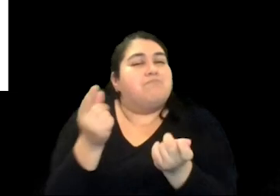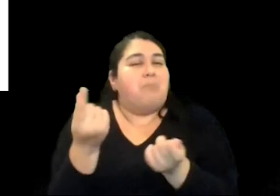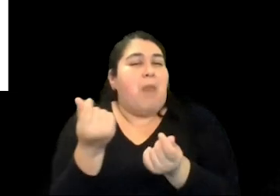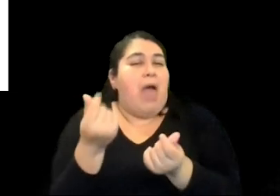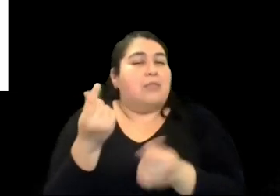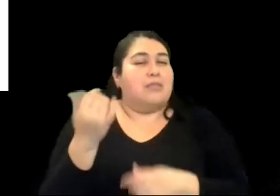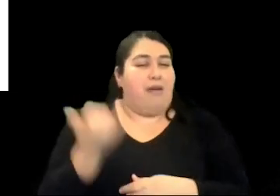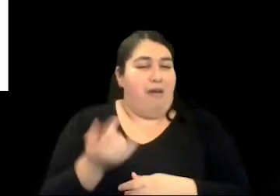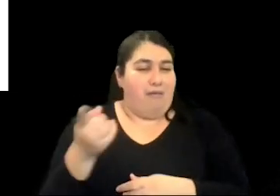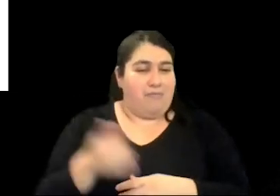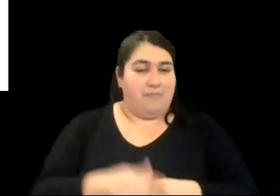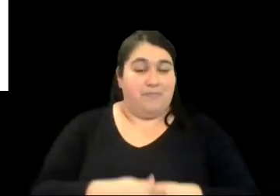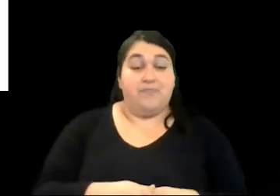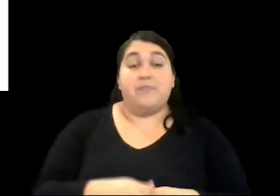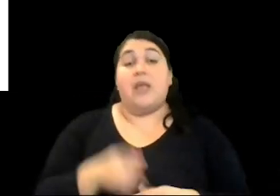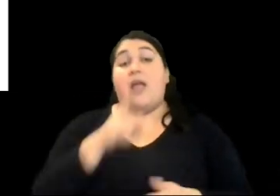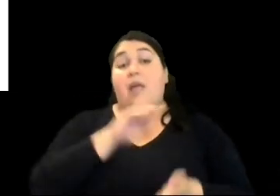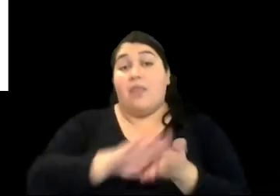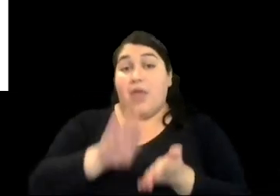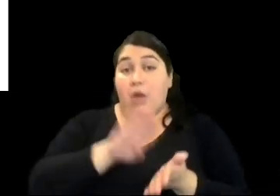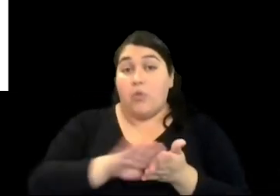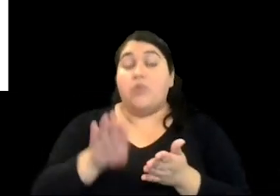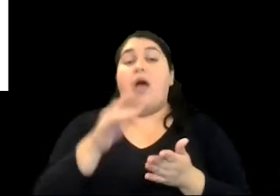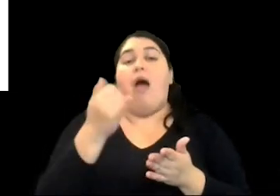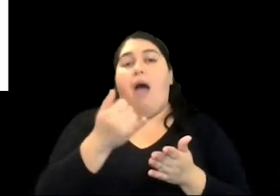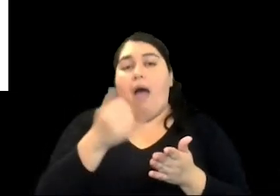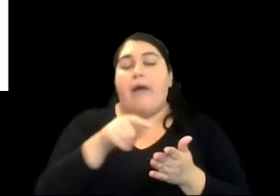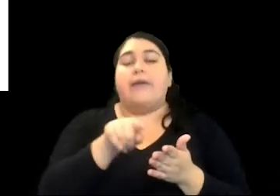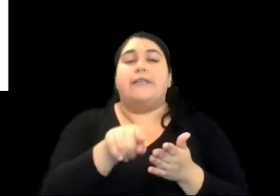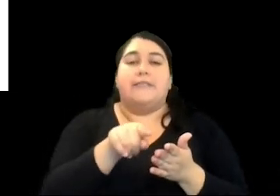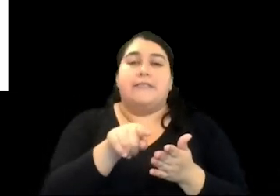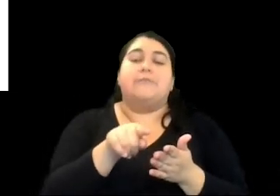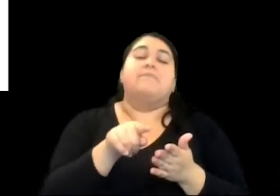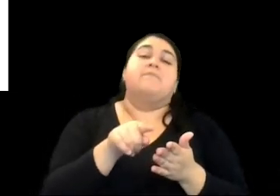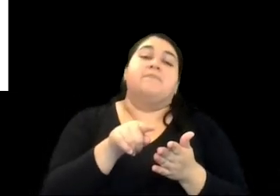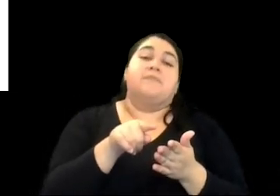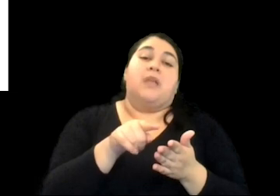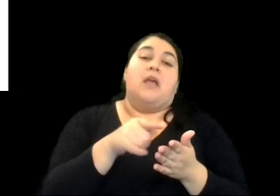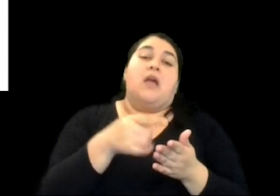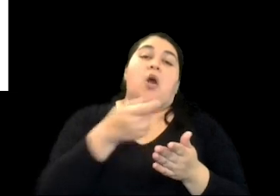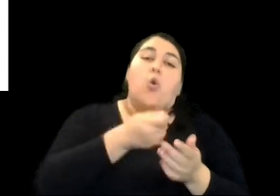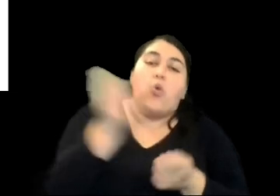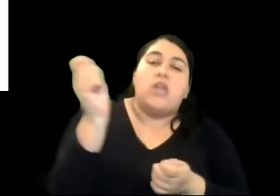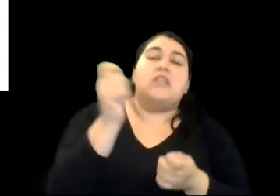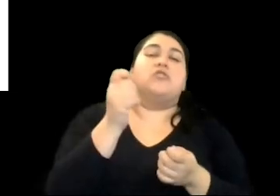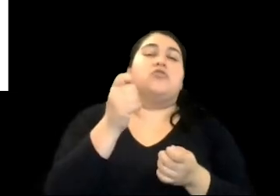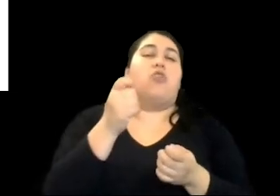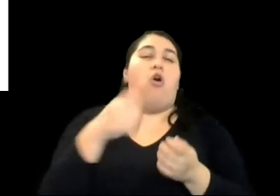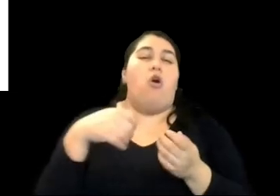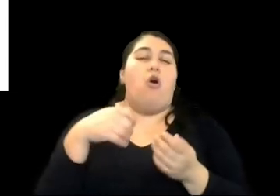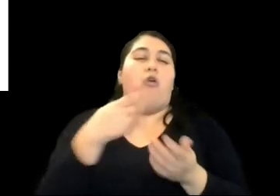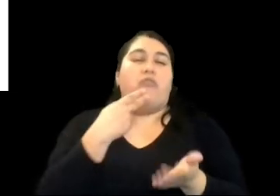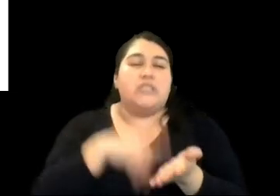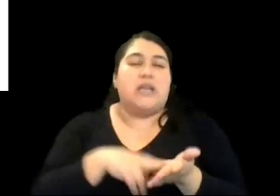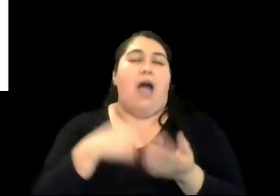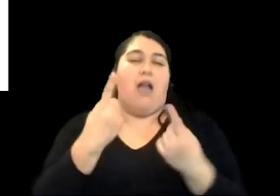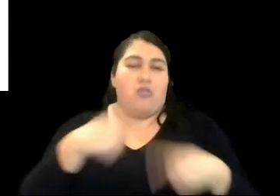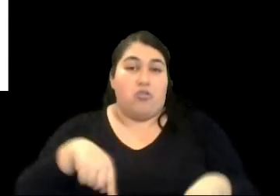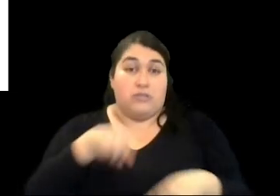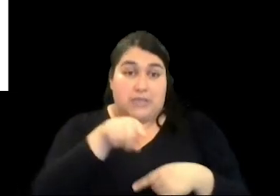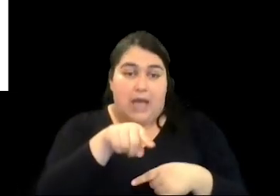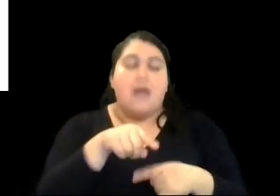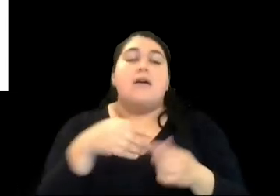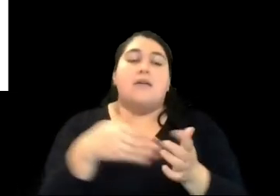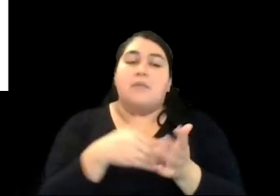Para aquellas deudas que tengo en discusión administrativa, contencioso administrativa o en un juicio de ejecución fiscal, el requisito es,